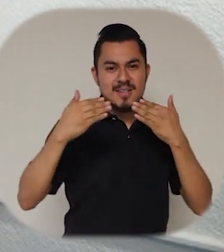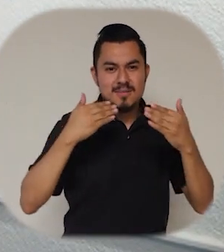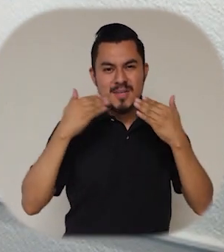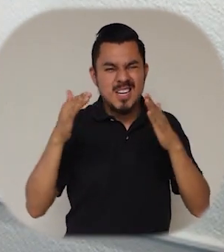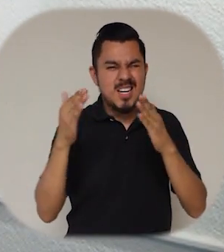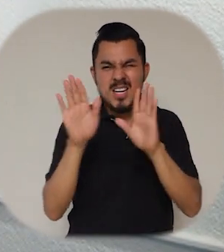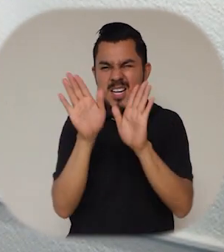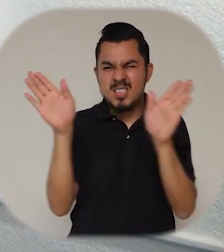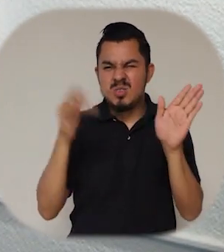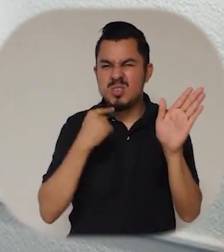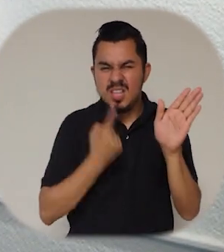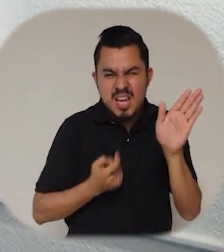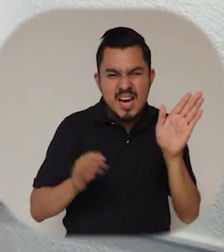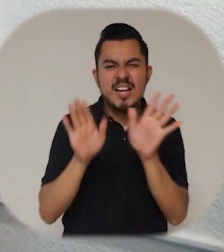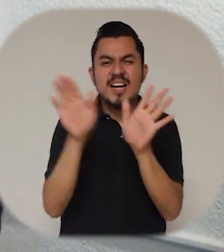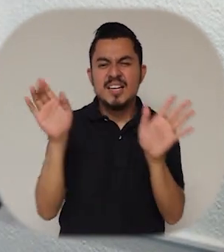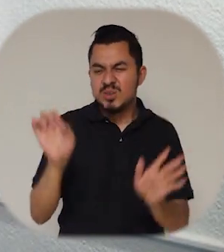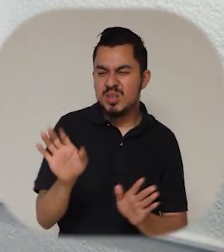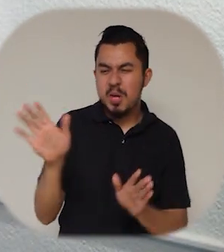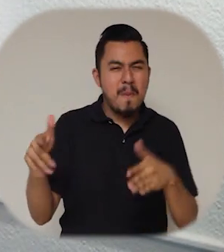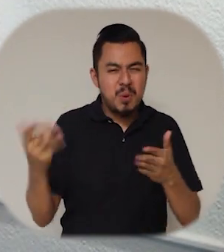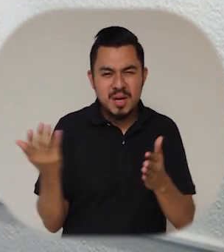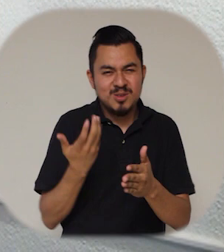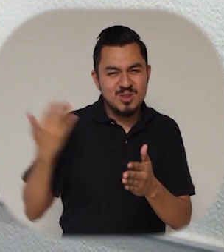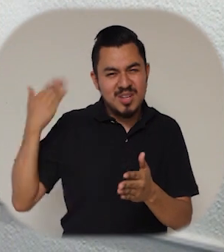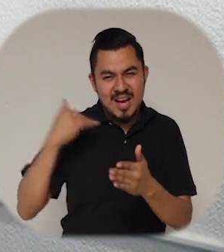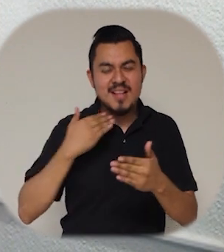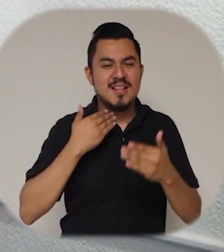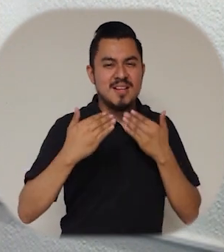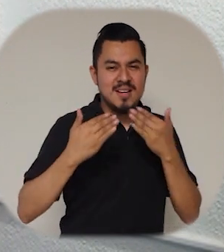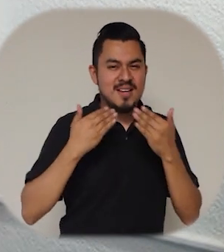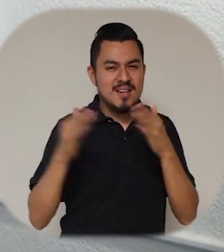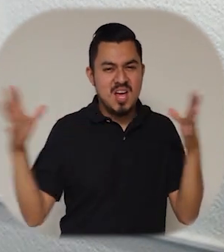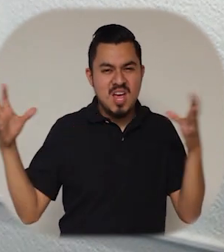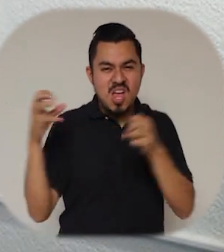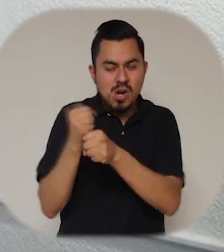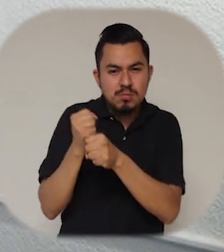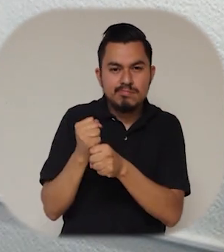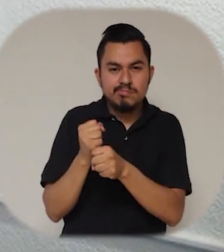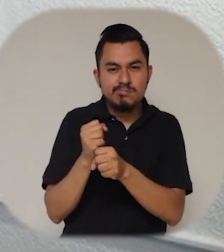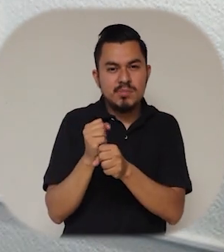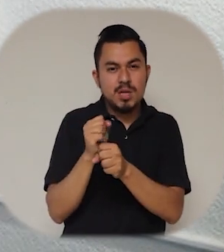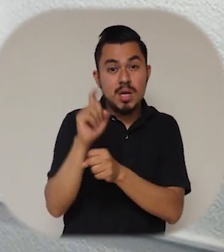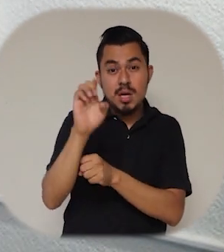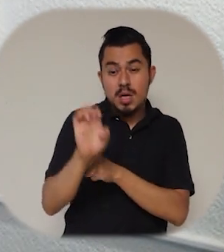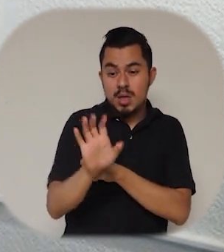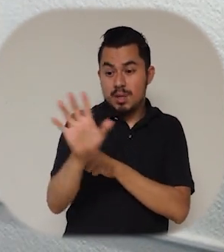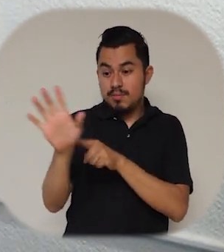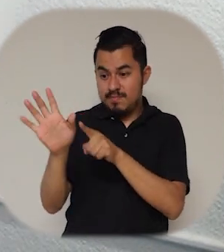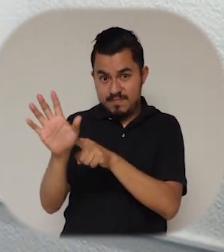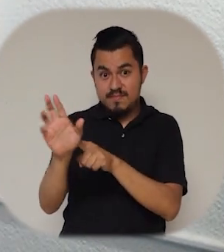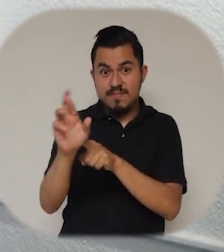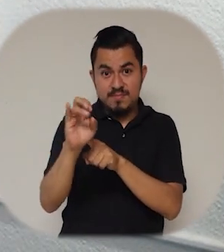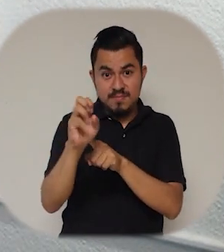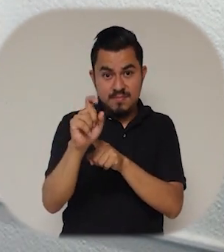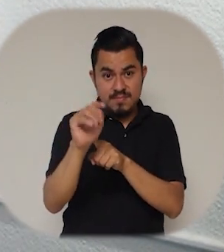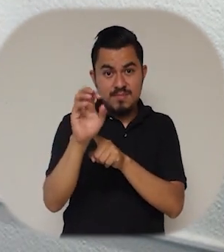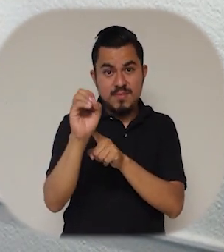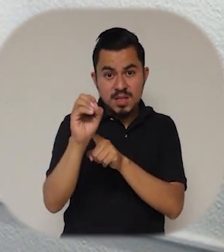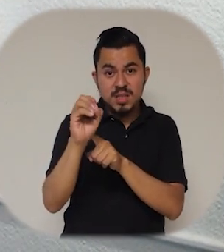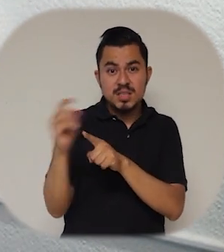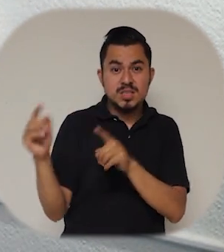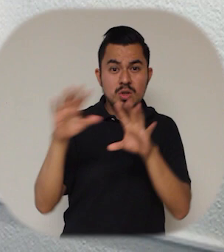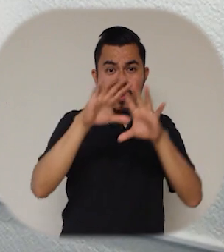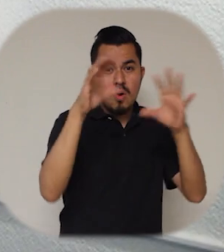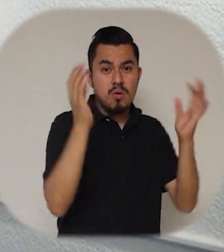punto lo hemos explicado. Y si lo reorganizamos, el Cristo ha venido a resolver un problema crítico del ser